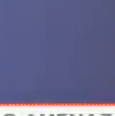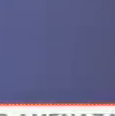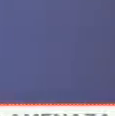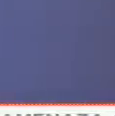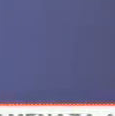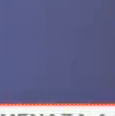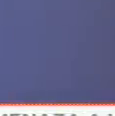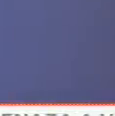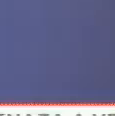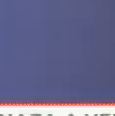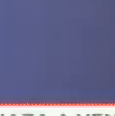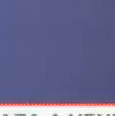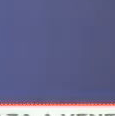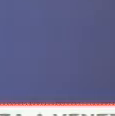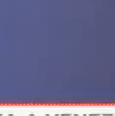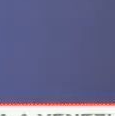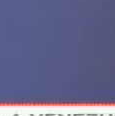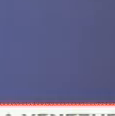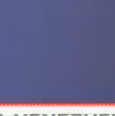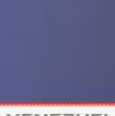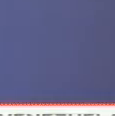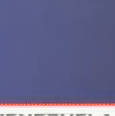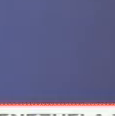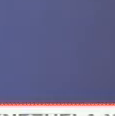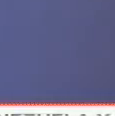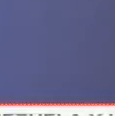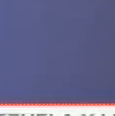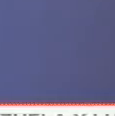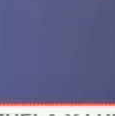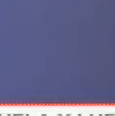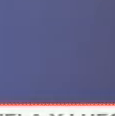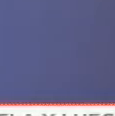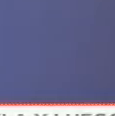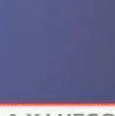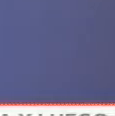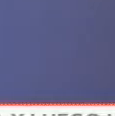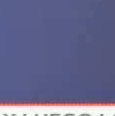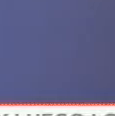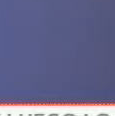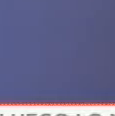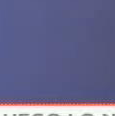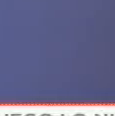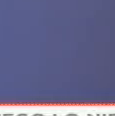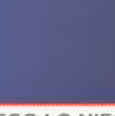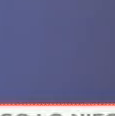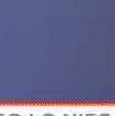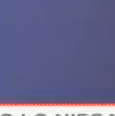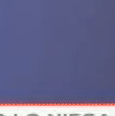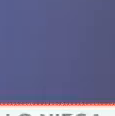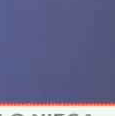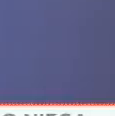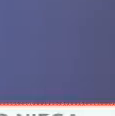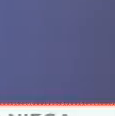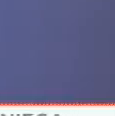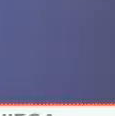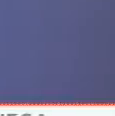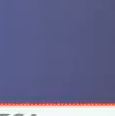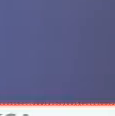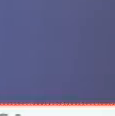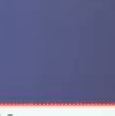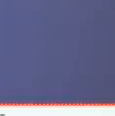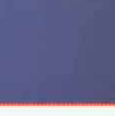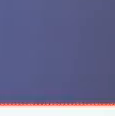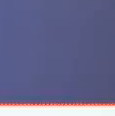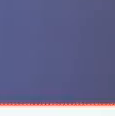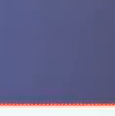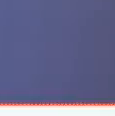sesión permanente la Comisión Presidencial para la Atención del COVID-19 y hasta ahora el Vicepresidente Sectorial para la Comunicación, Cultura y Turismo, doctor Jorge